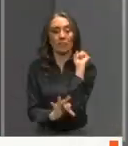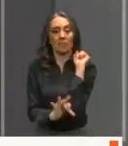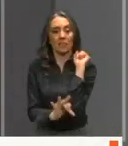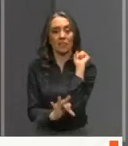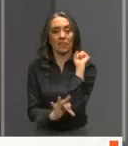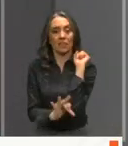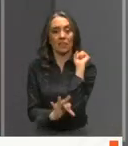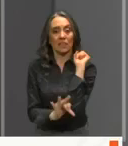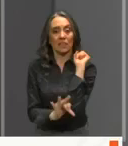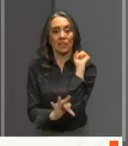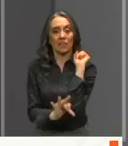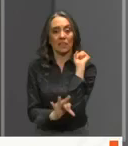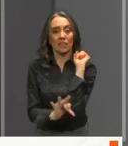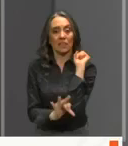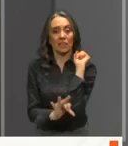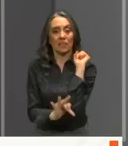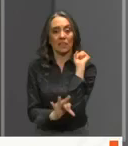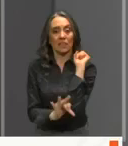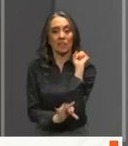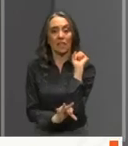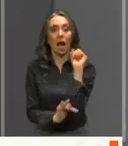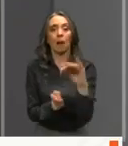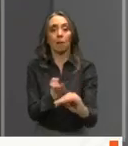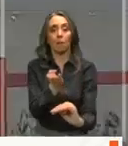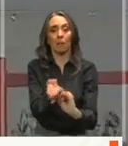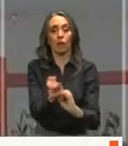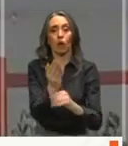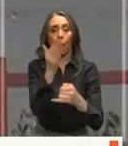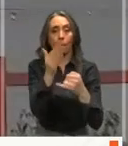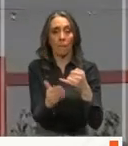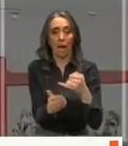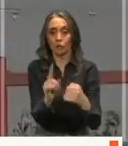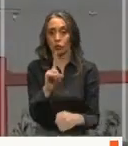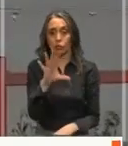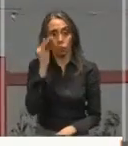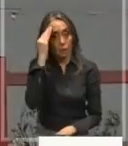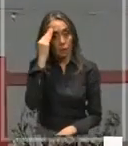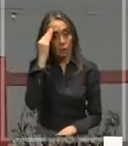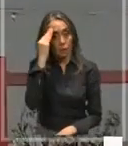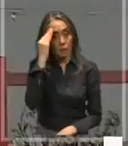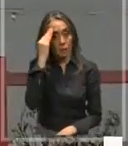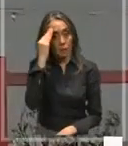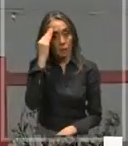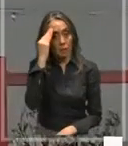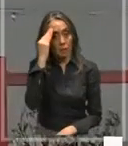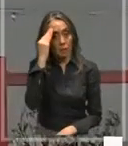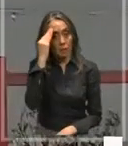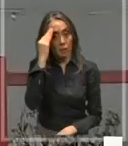ella sabía. Entendemos que por lo mismo el fiscal pide un plazo. 150 días determinó el tribunal.